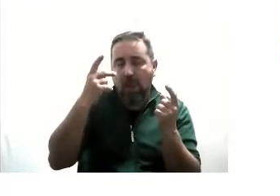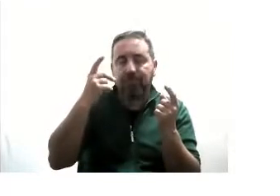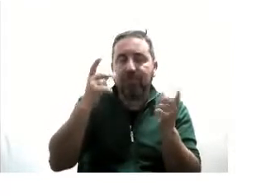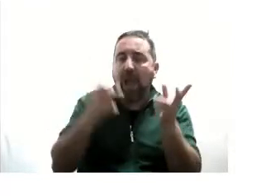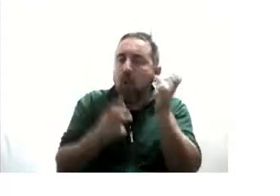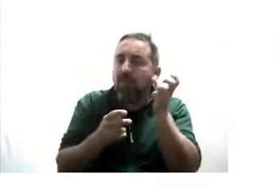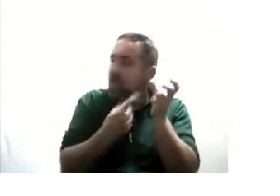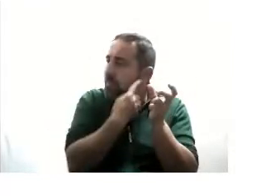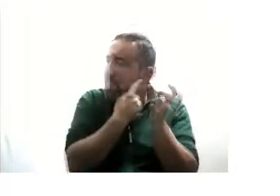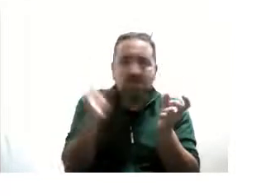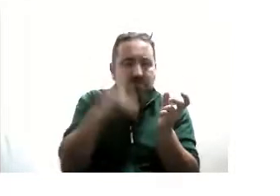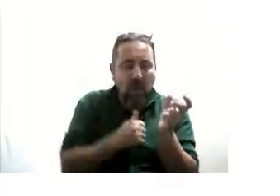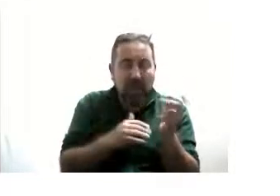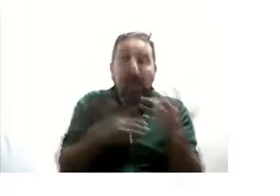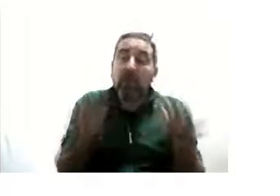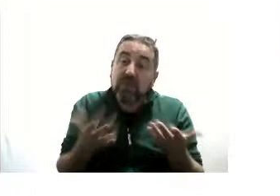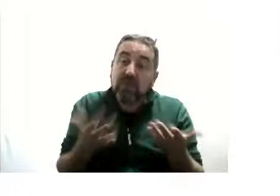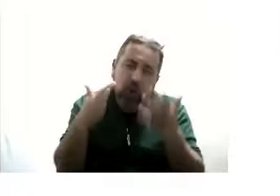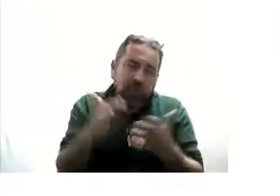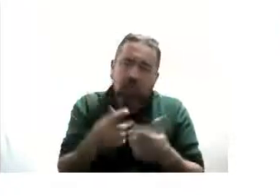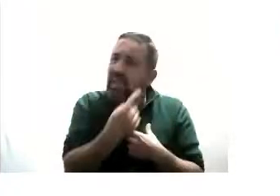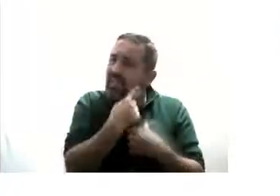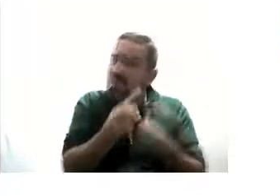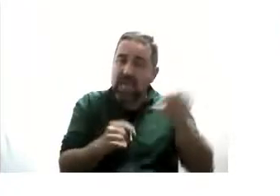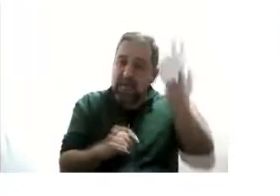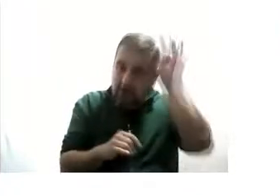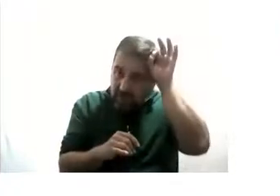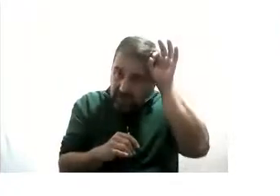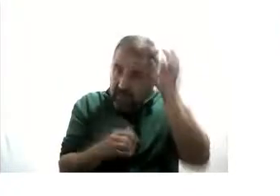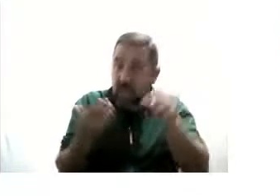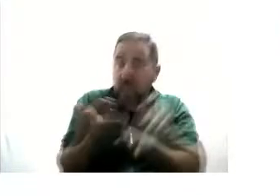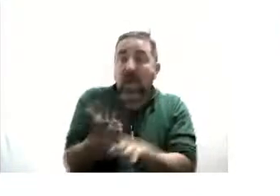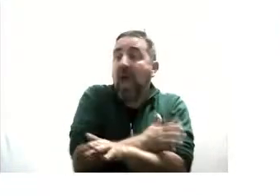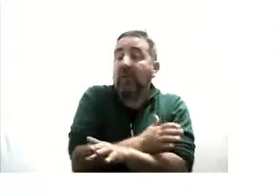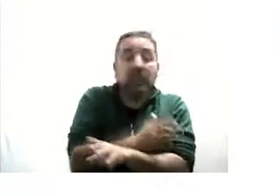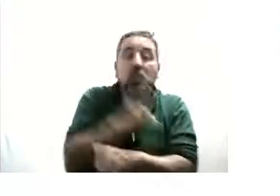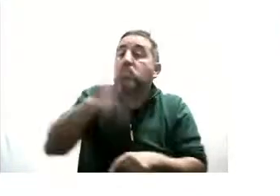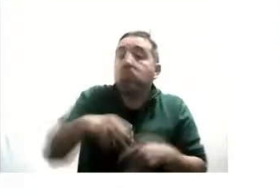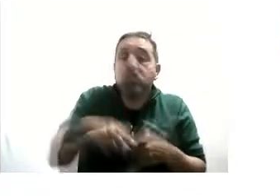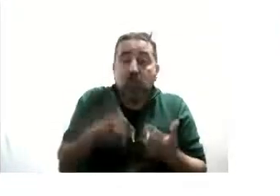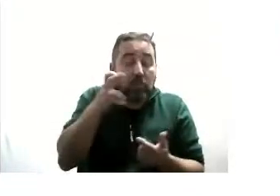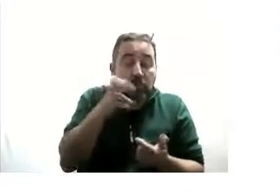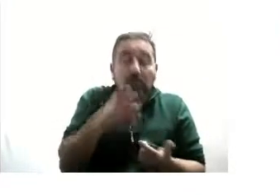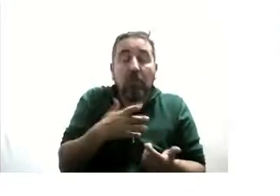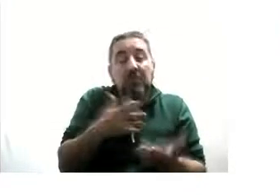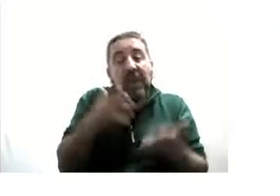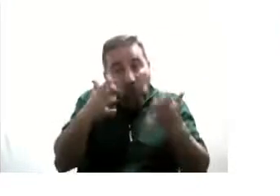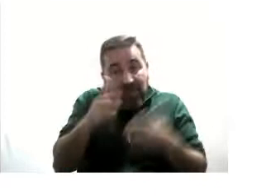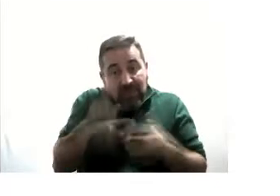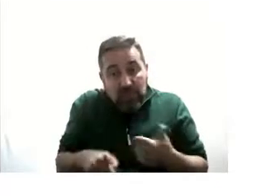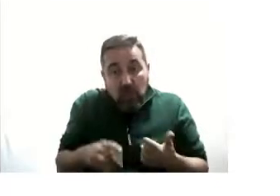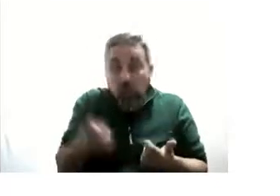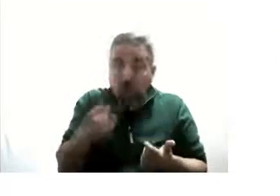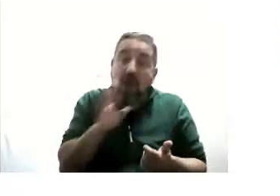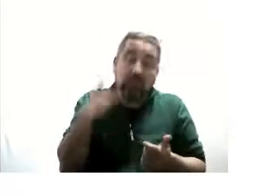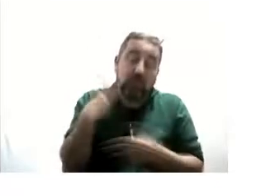Y pregunta si es recomendable un implante en ese oído que nunca antes se ha escuchado. De alguna manera tú lo has respondido